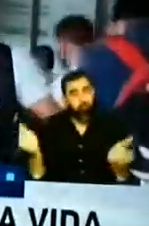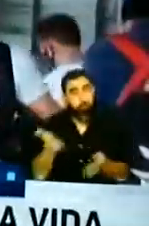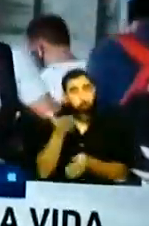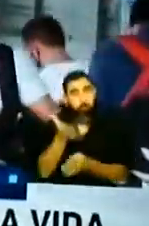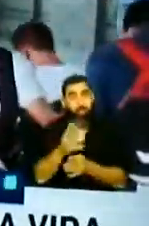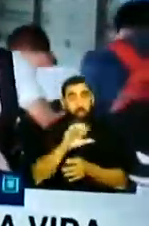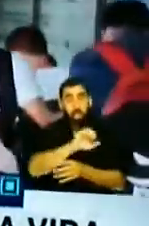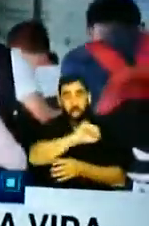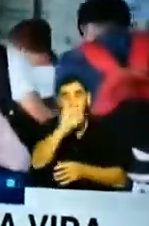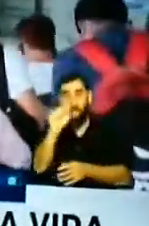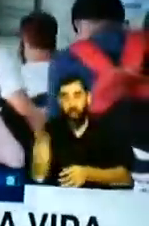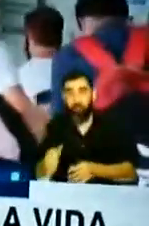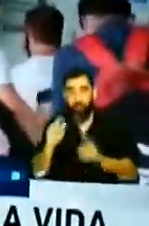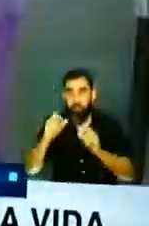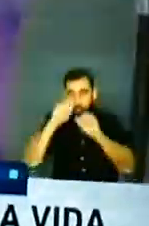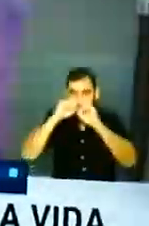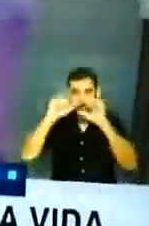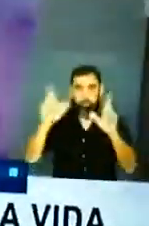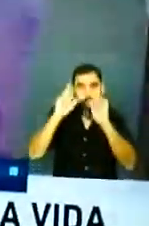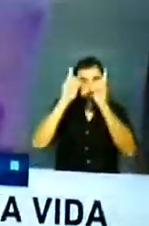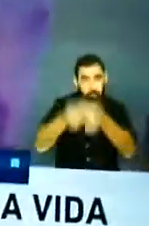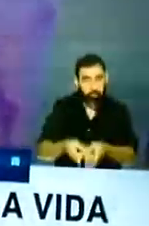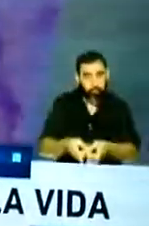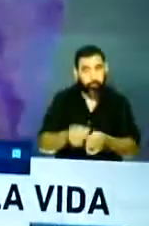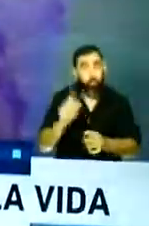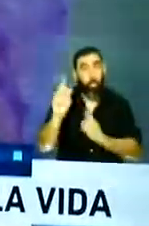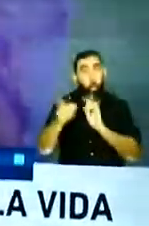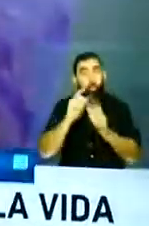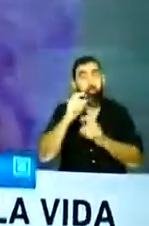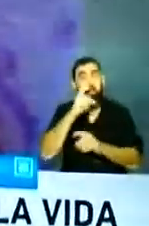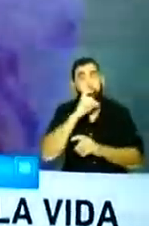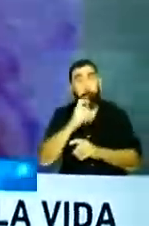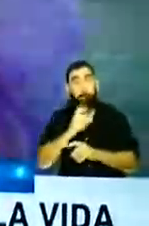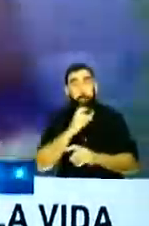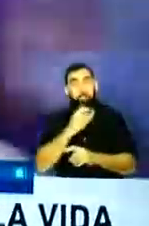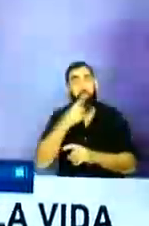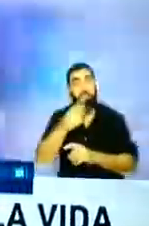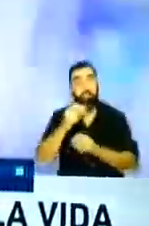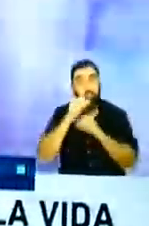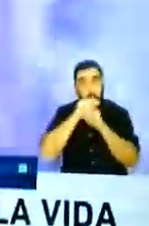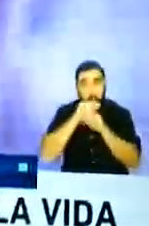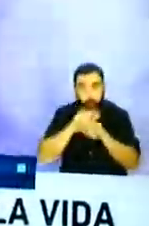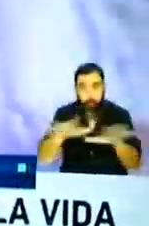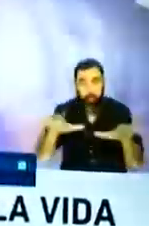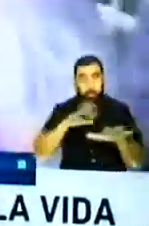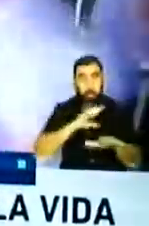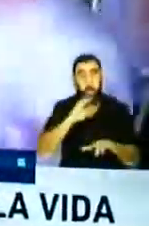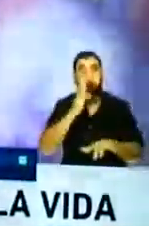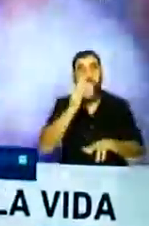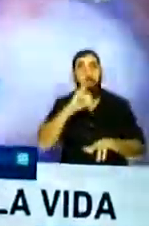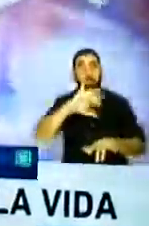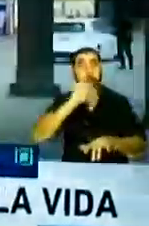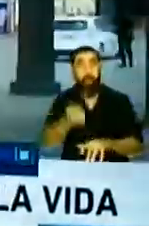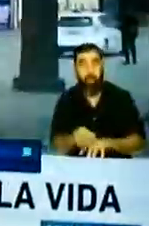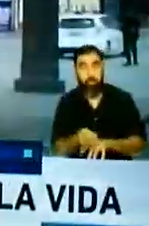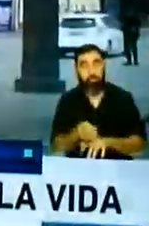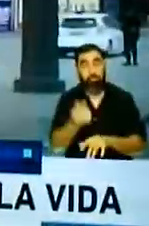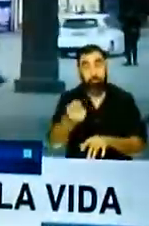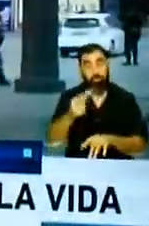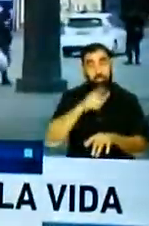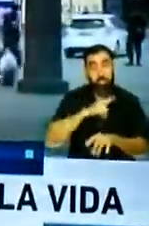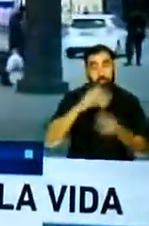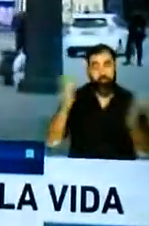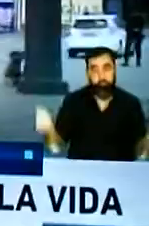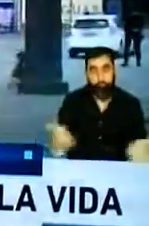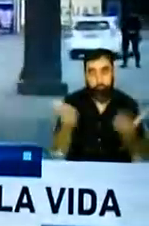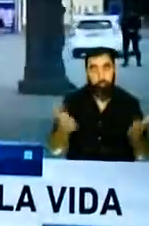de que África debe despertarse. El 11 de marzo la OMS calificó la epidemia de COVID-19 de pandemia, empujando